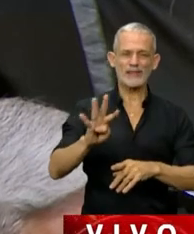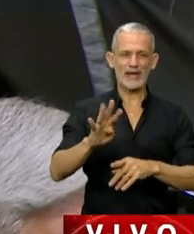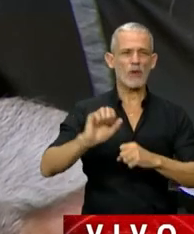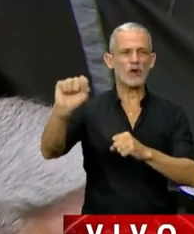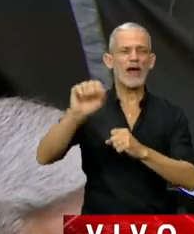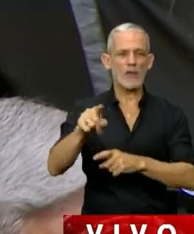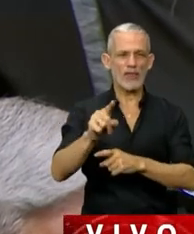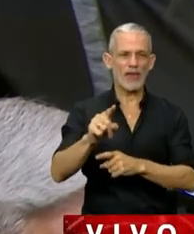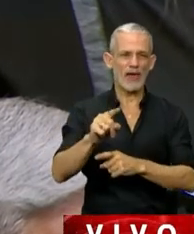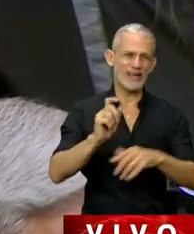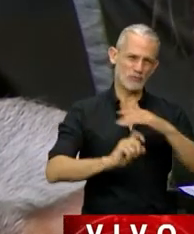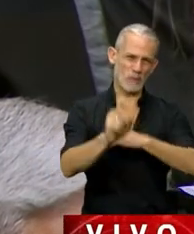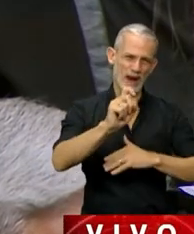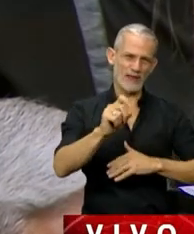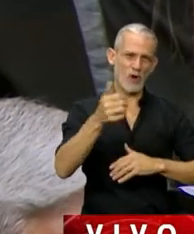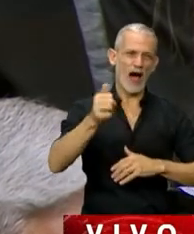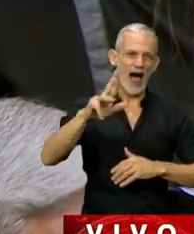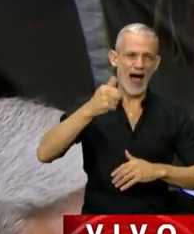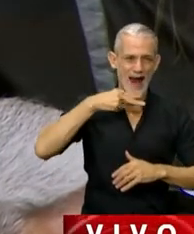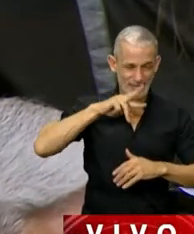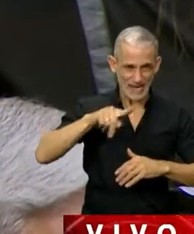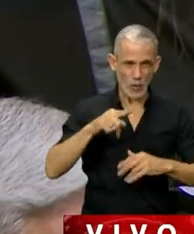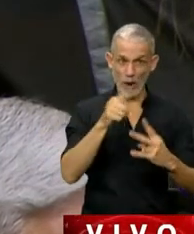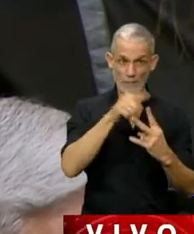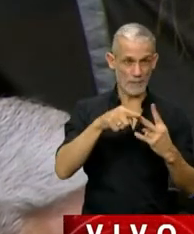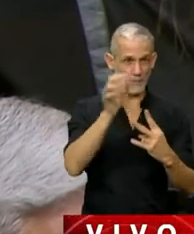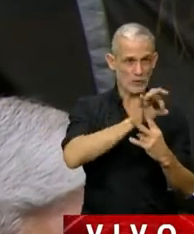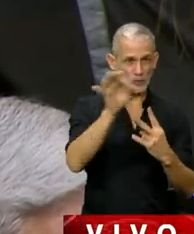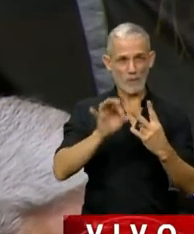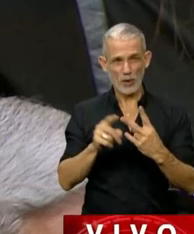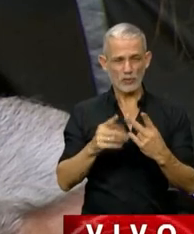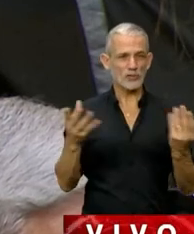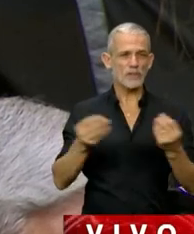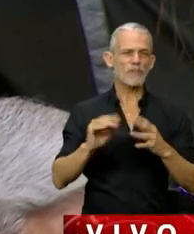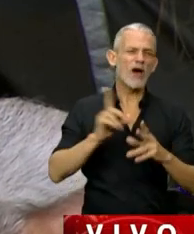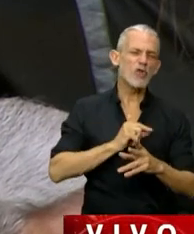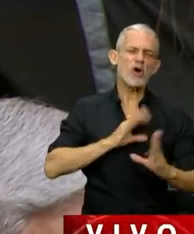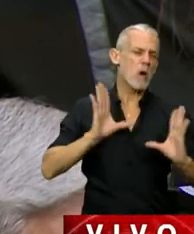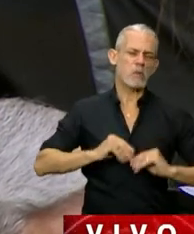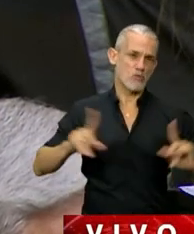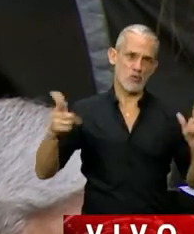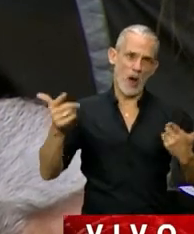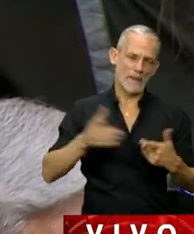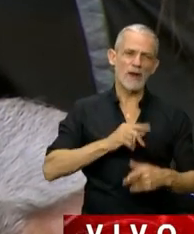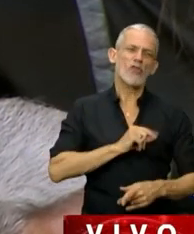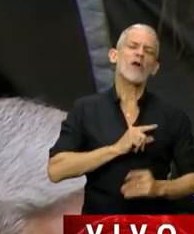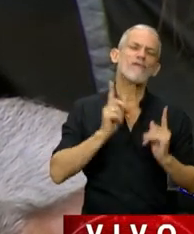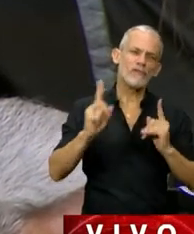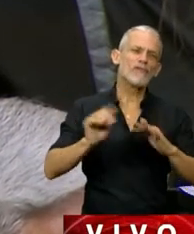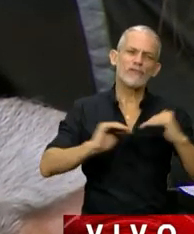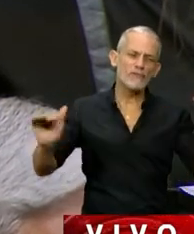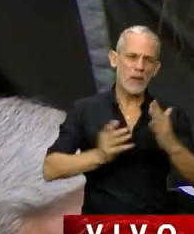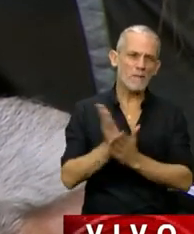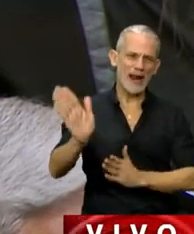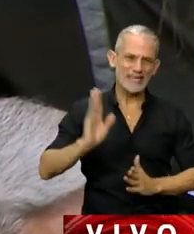Ara San Juan. ¿Para qué? Claramente no para calmar un dolor que seguramente va a estar eterno en